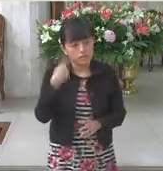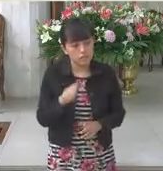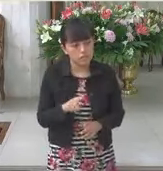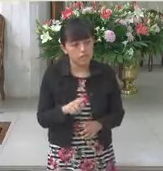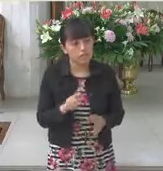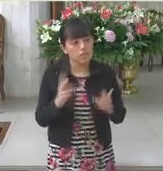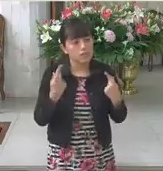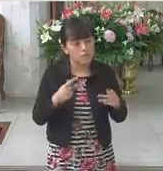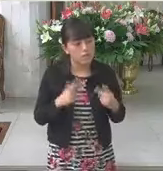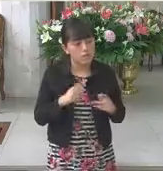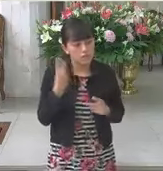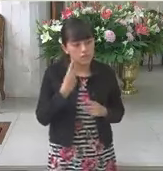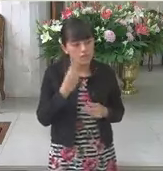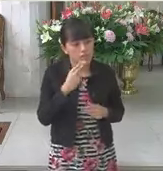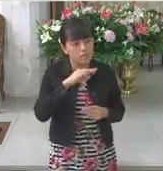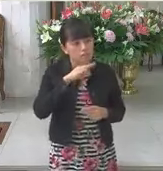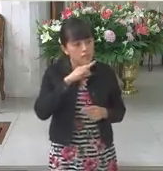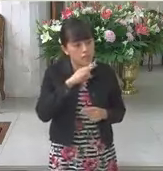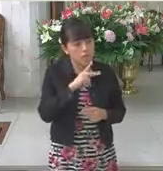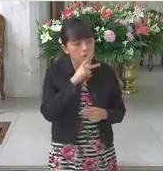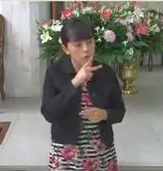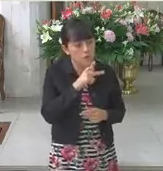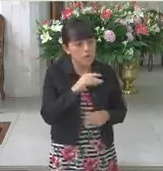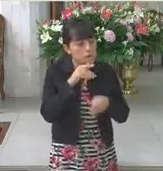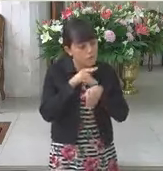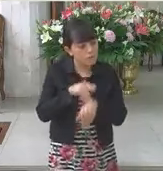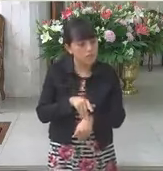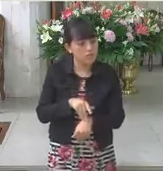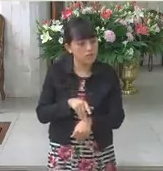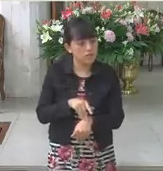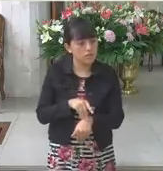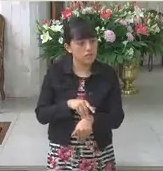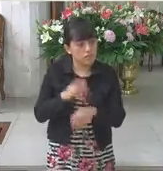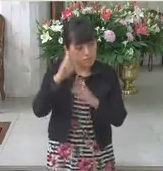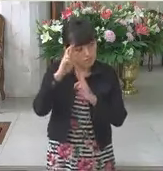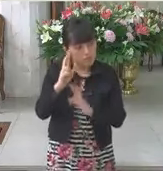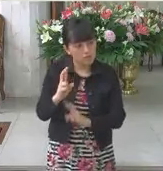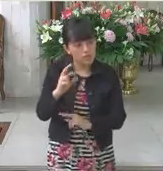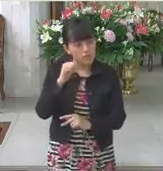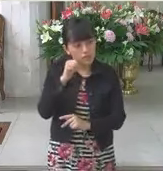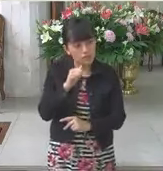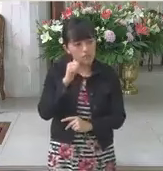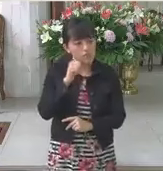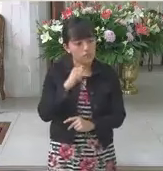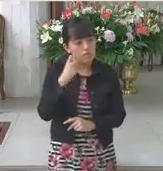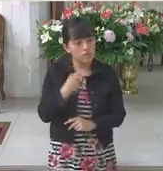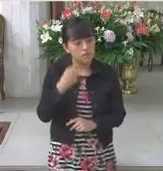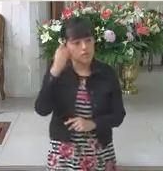lo que hemos citado es el primer mandamiento con promesa esta expresión